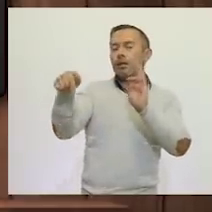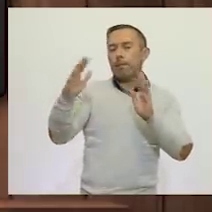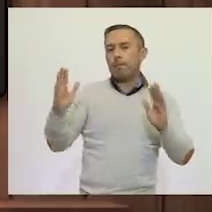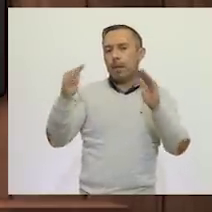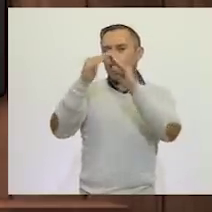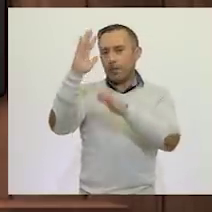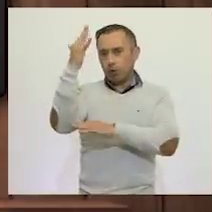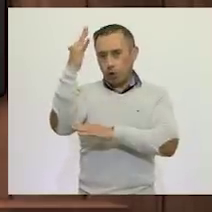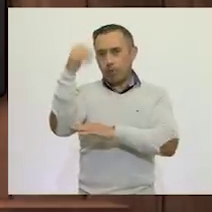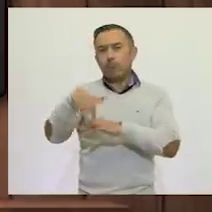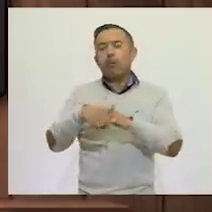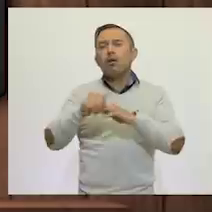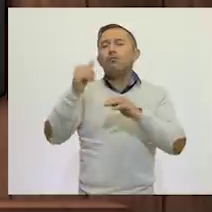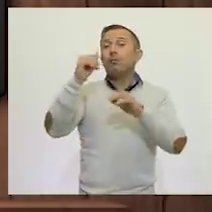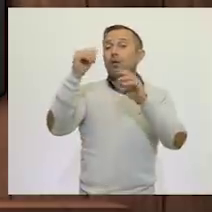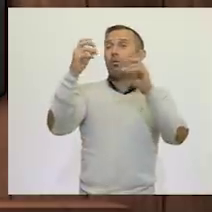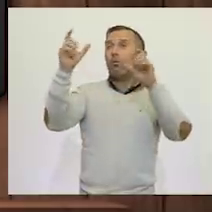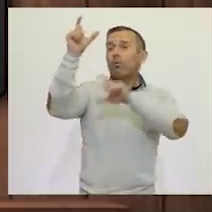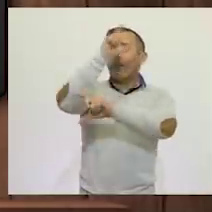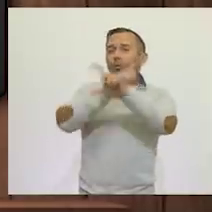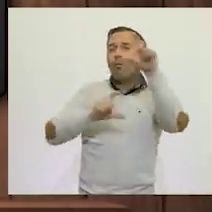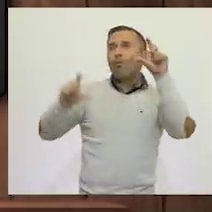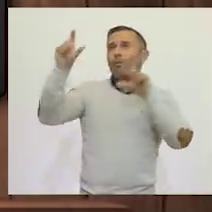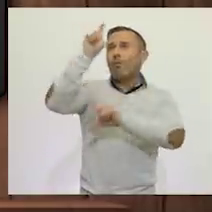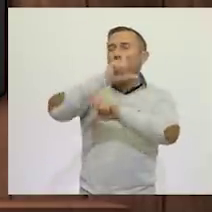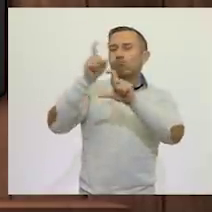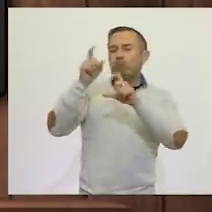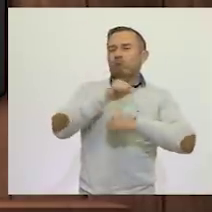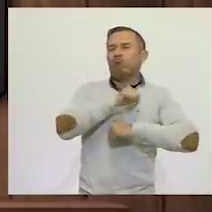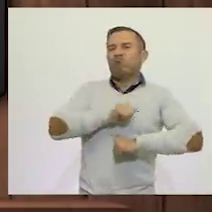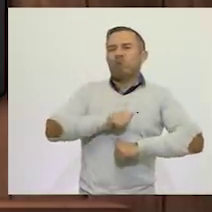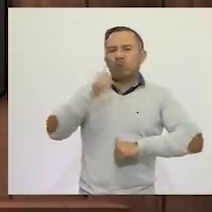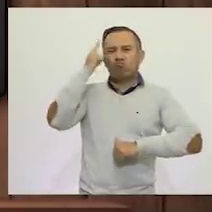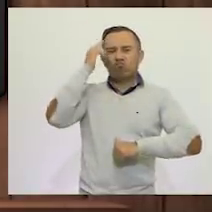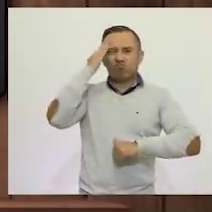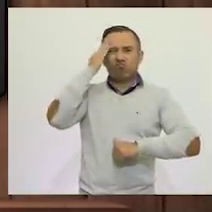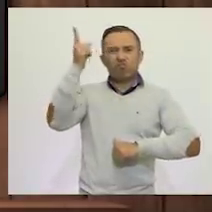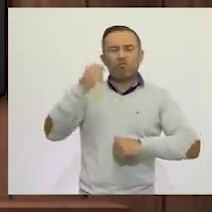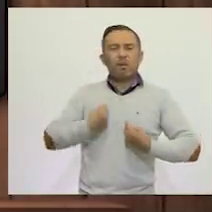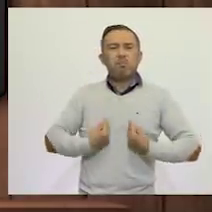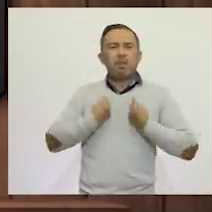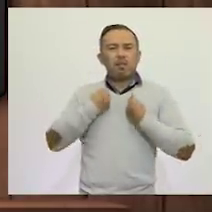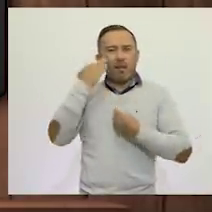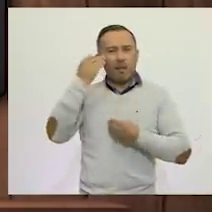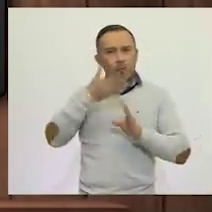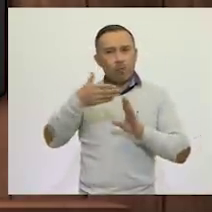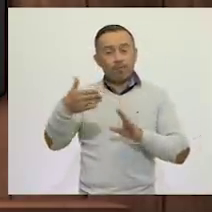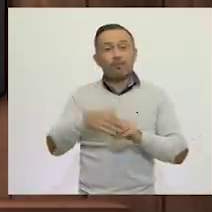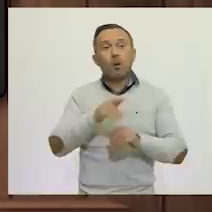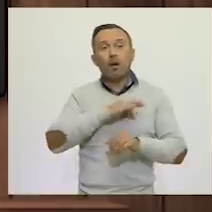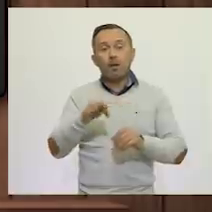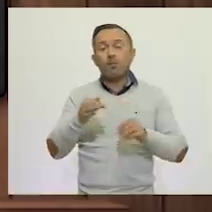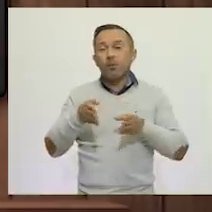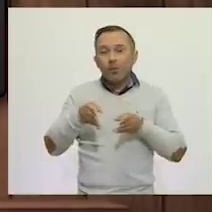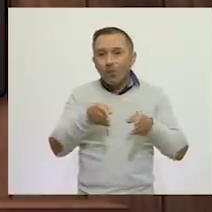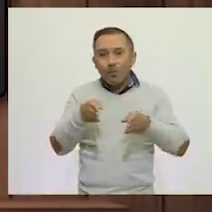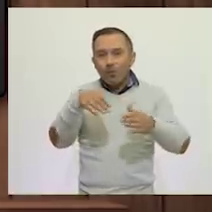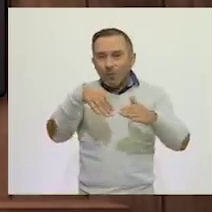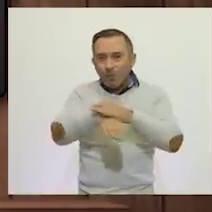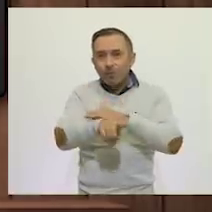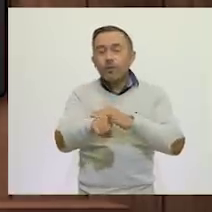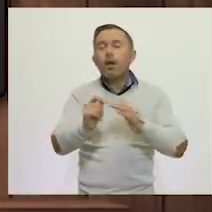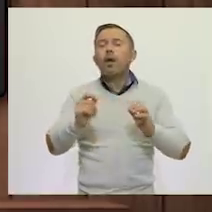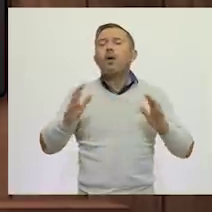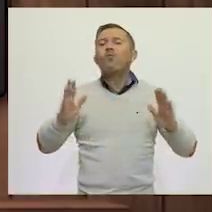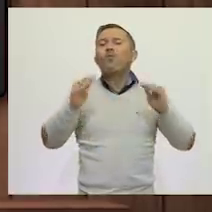que regían la vida y el tiempo fueron construidas sobre un túnel subterráneo que finalizaba en el área central de la pirámide. Todos los